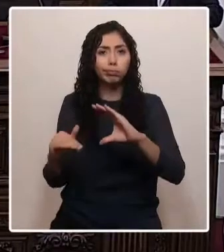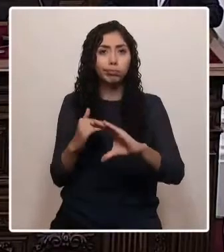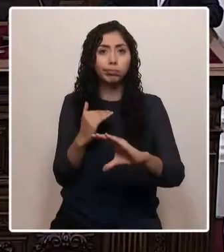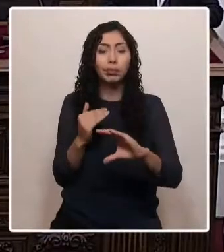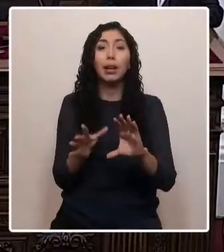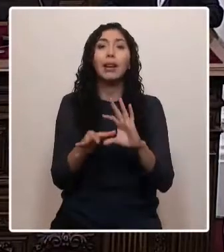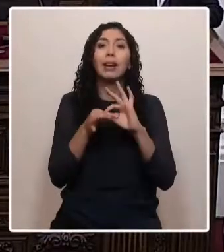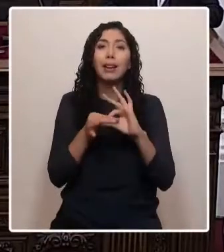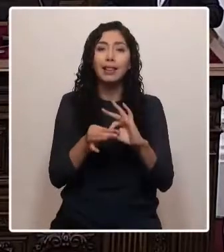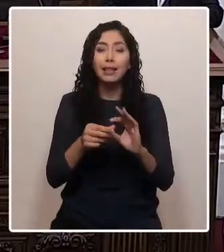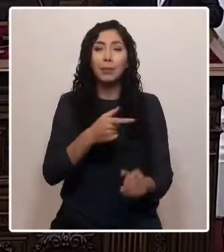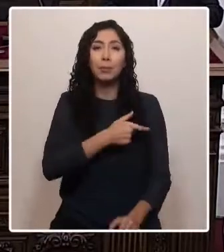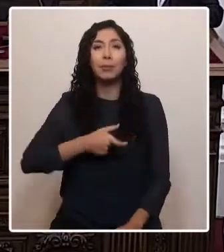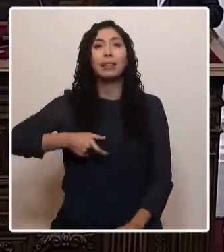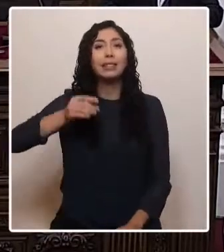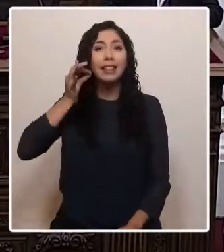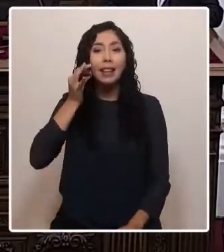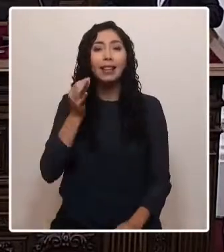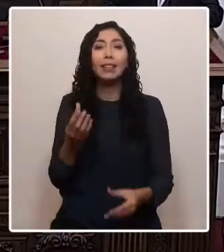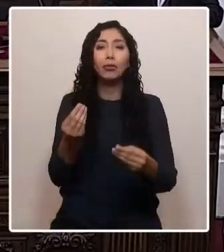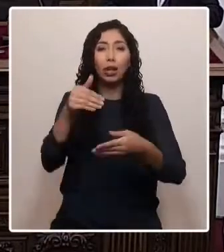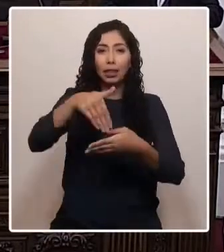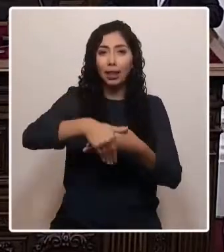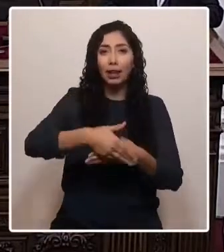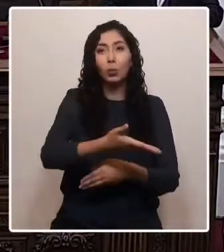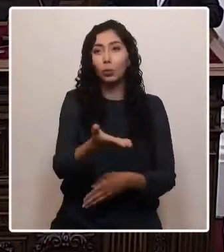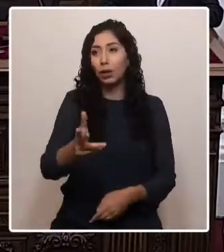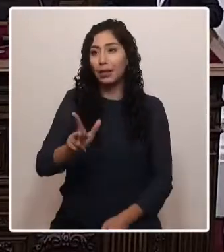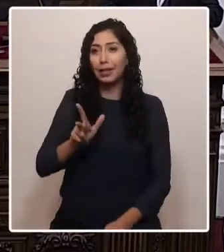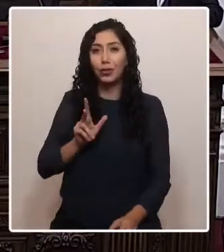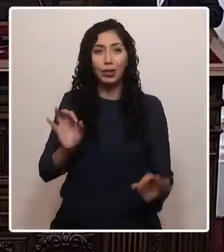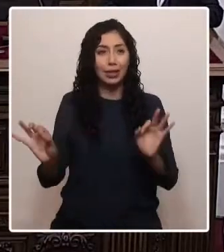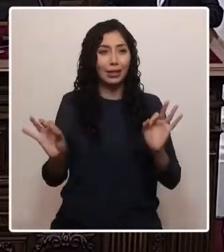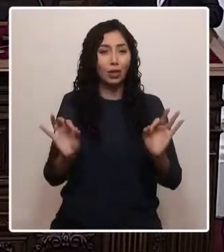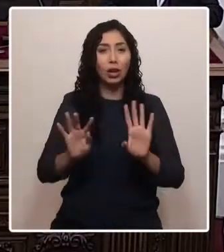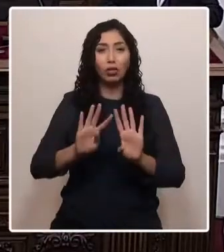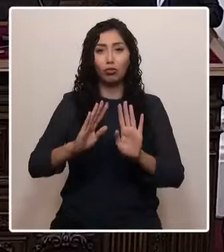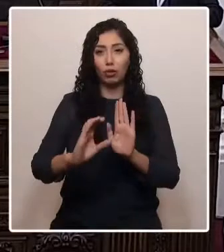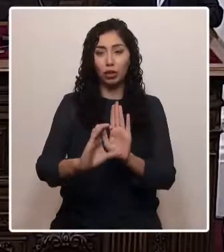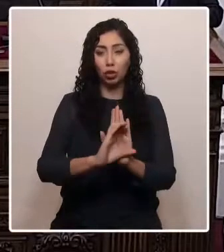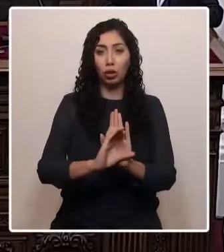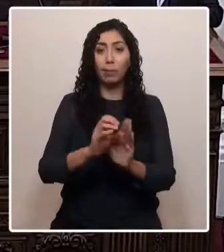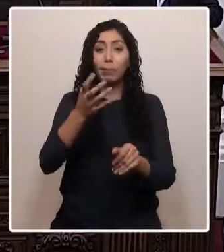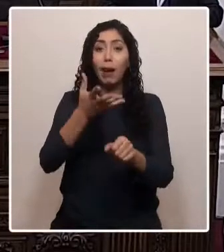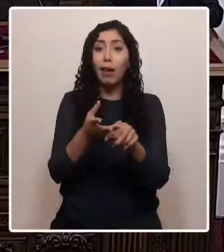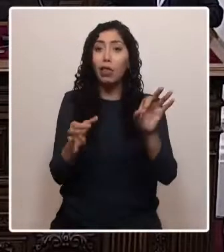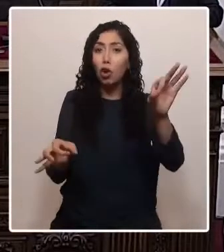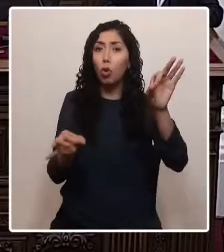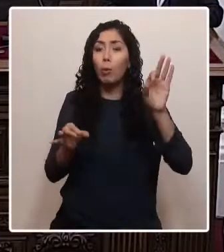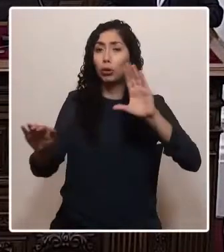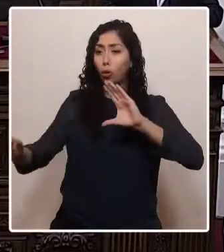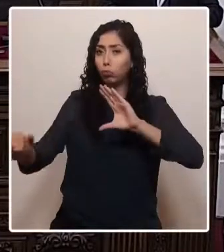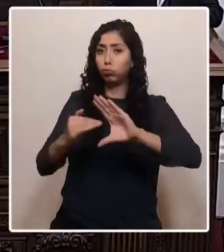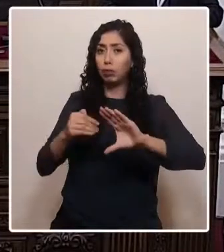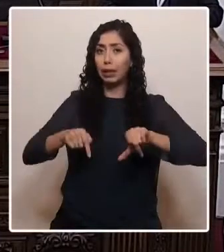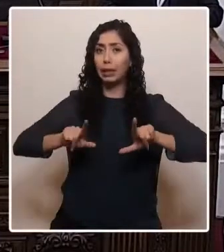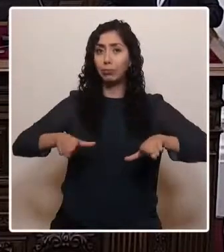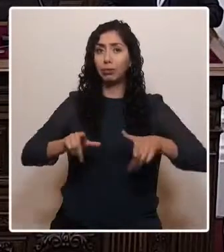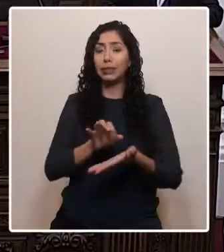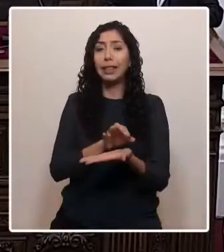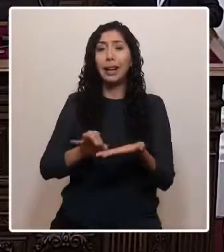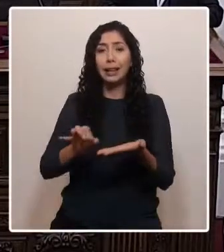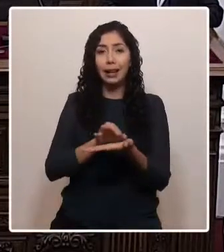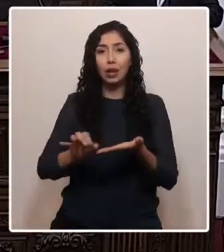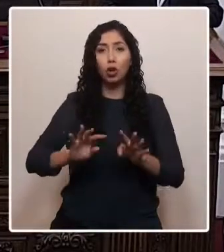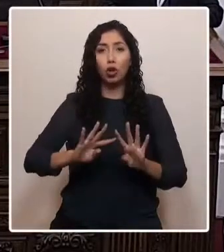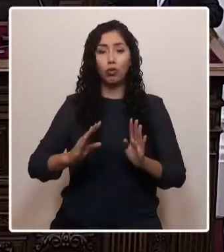presidenta. Buenas tardes, señoras y señores convencionales. Se han recibido los siguientes documentos en la Secretaría de la Convención.